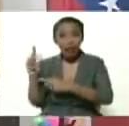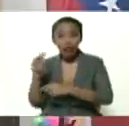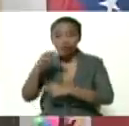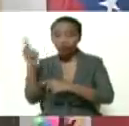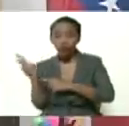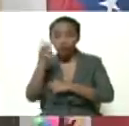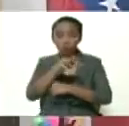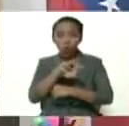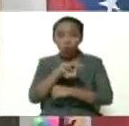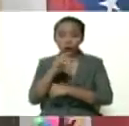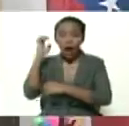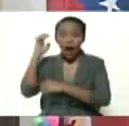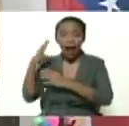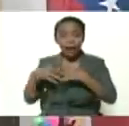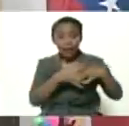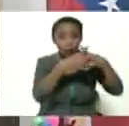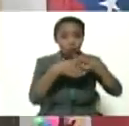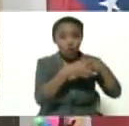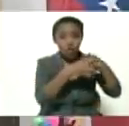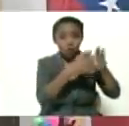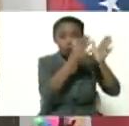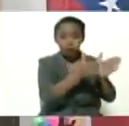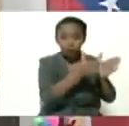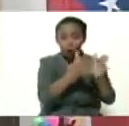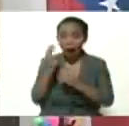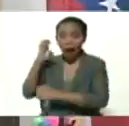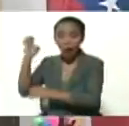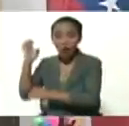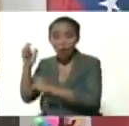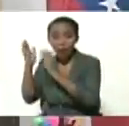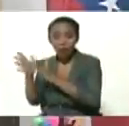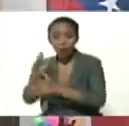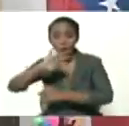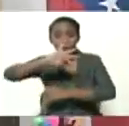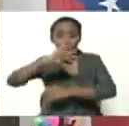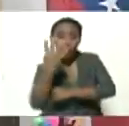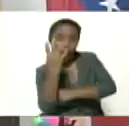Unidos y Europa. En cuarto lugar mundial,